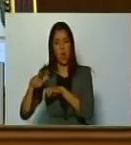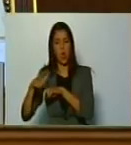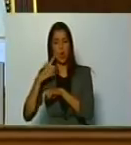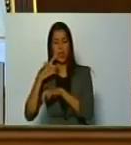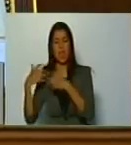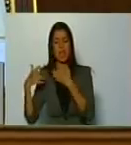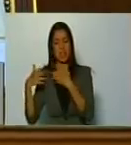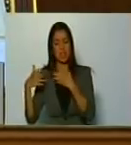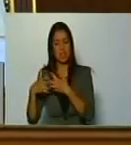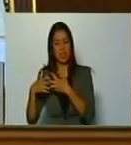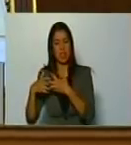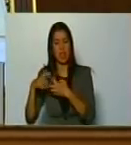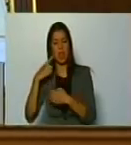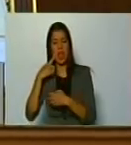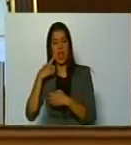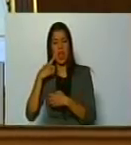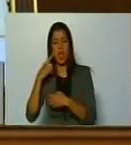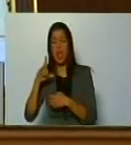Libia y a Siria.